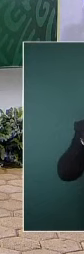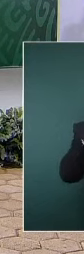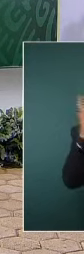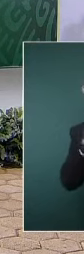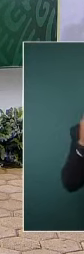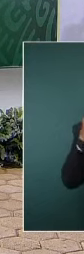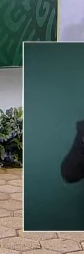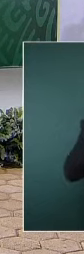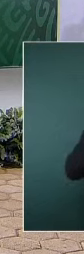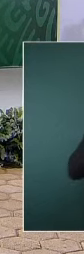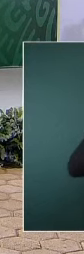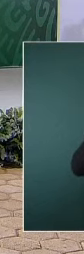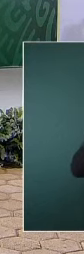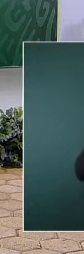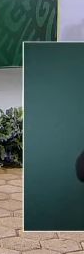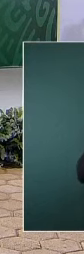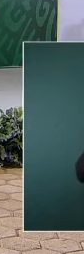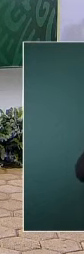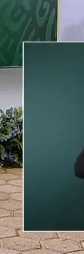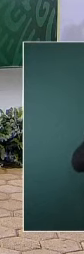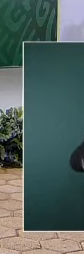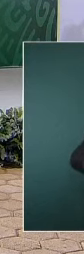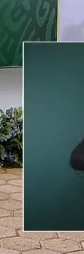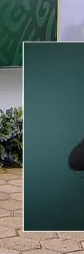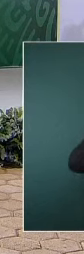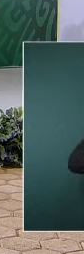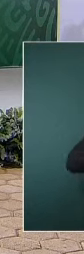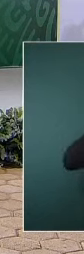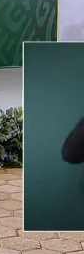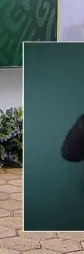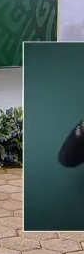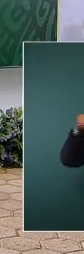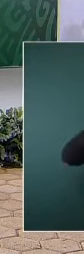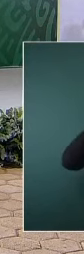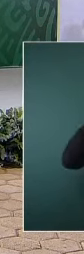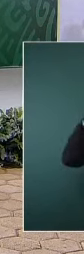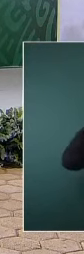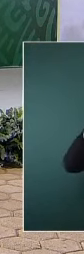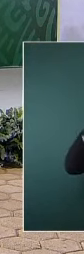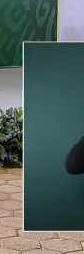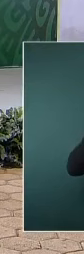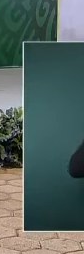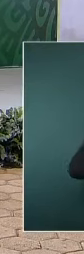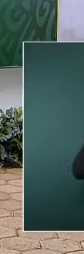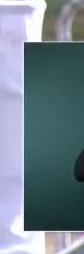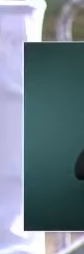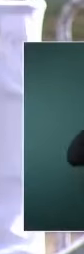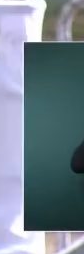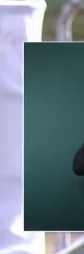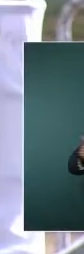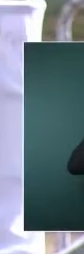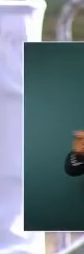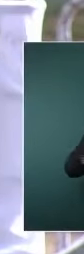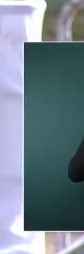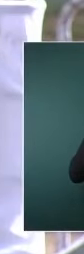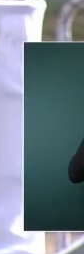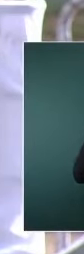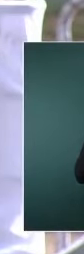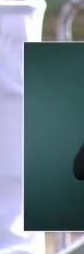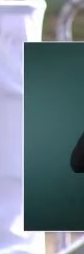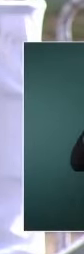marca rumbo al estacionamiento para guardarlas en las cajuelas de sus coches. Los nombres de quienes recibieron dinero lo